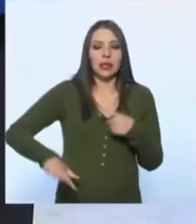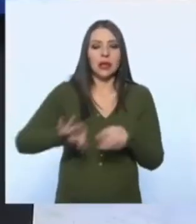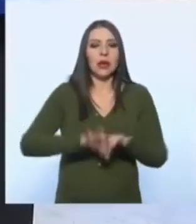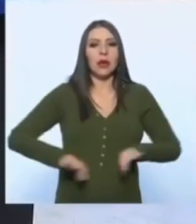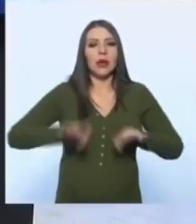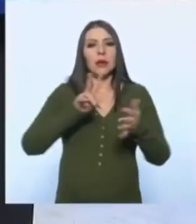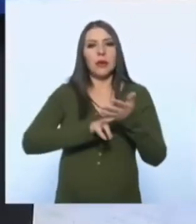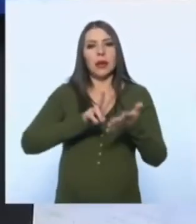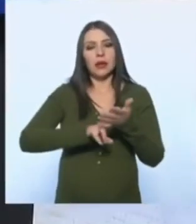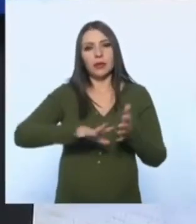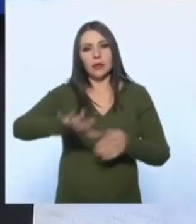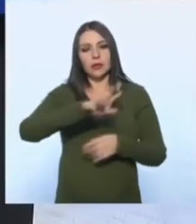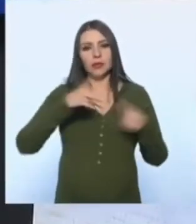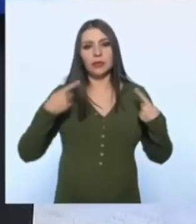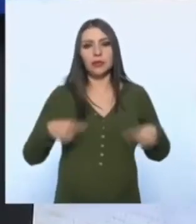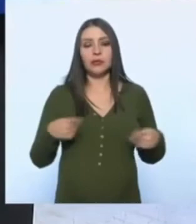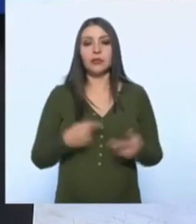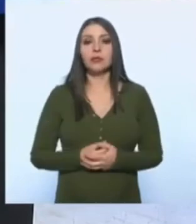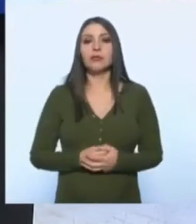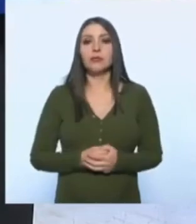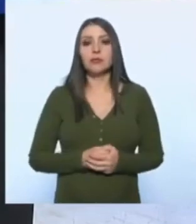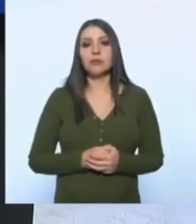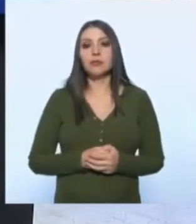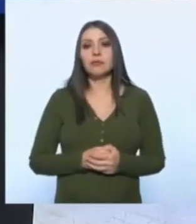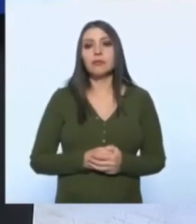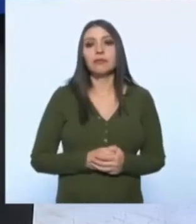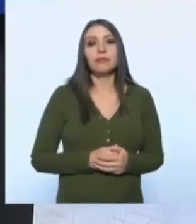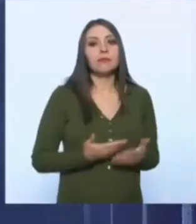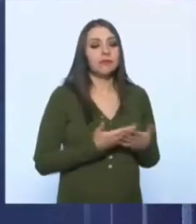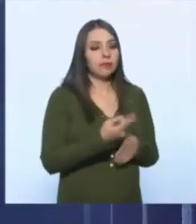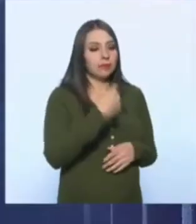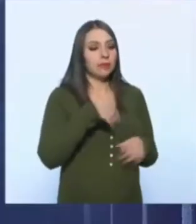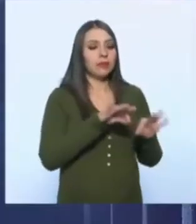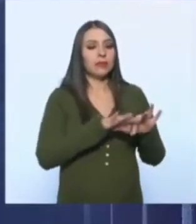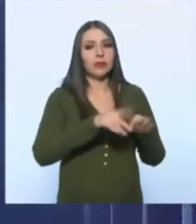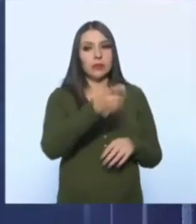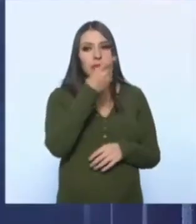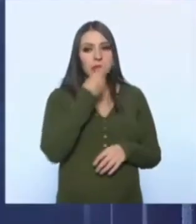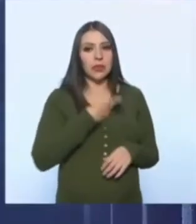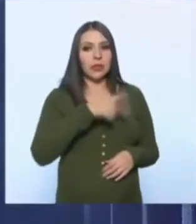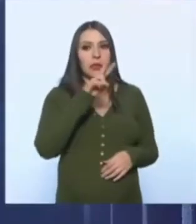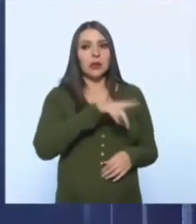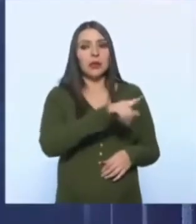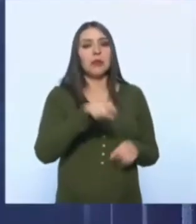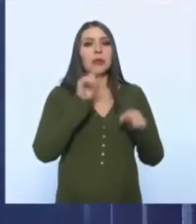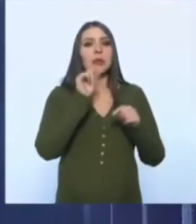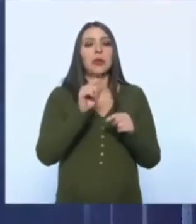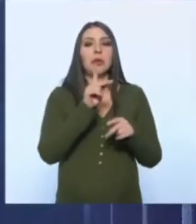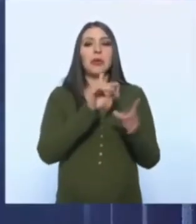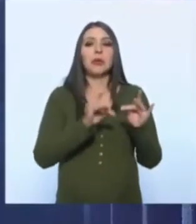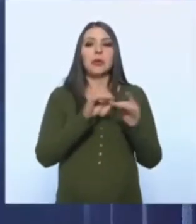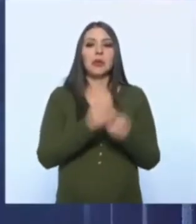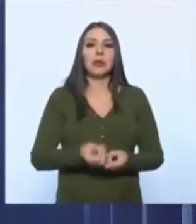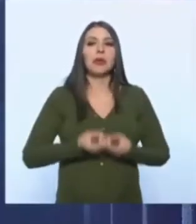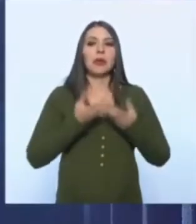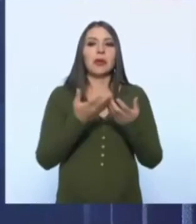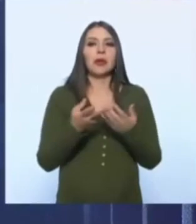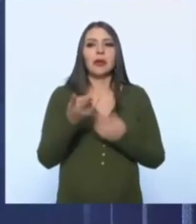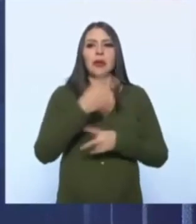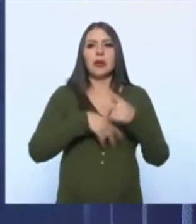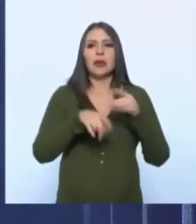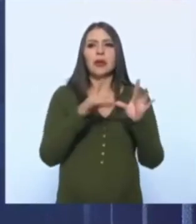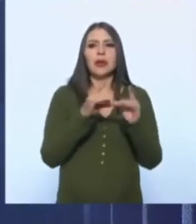que tú llegues y me digas una verdad que, bueno, casi nadie la dice y lo has mencionado, lo has revelado aquí en la mesa de